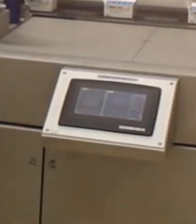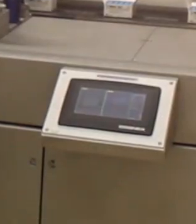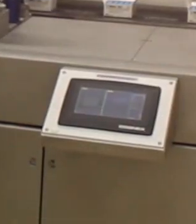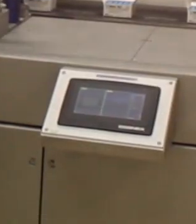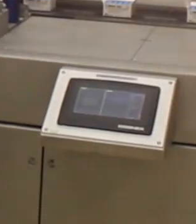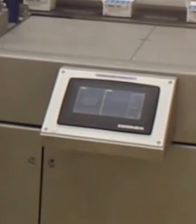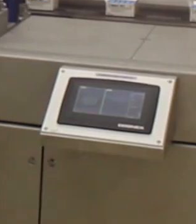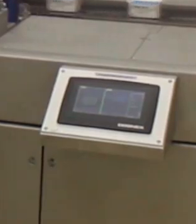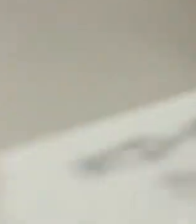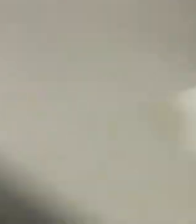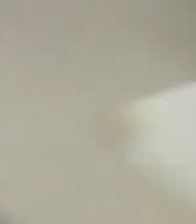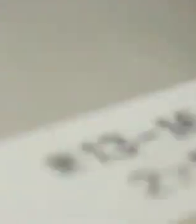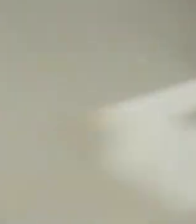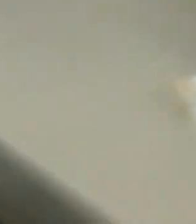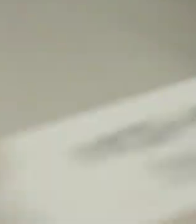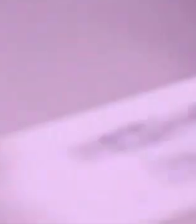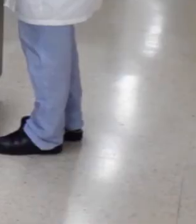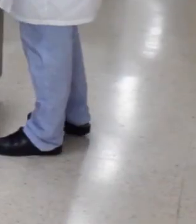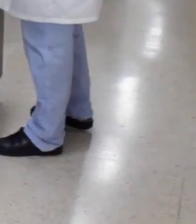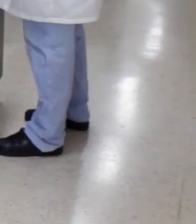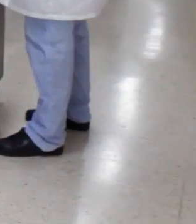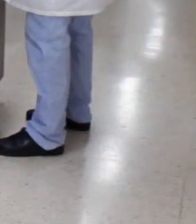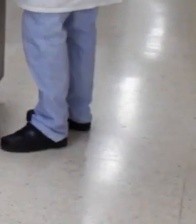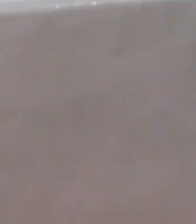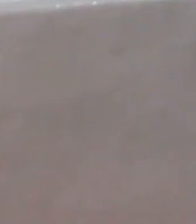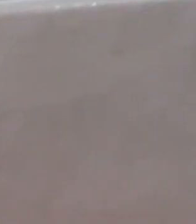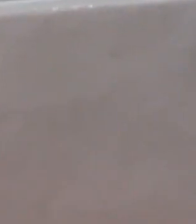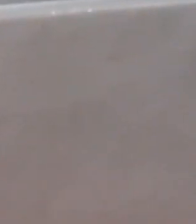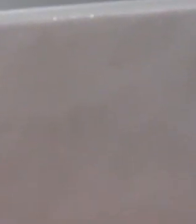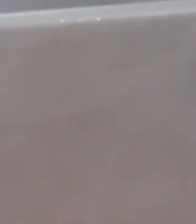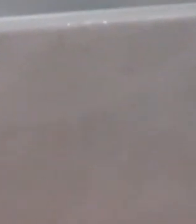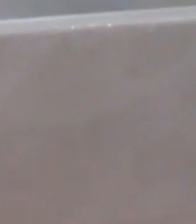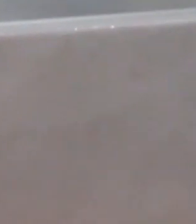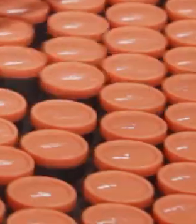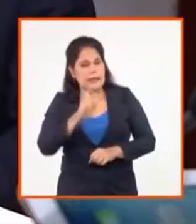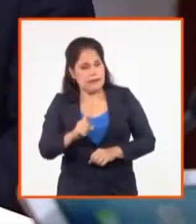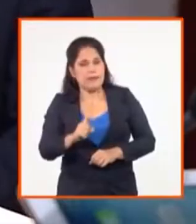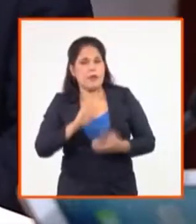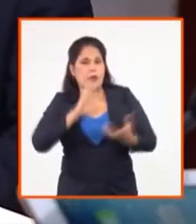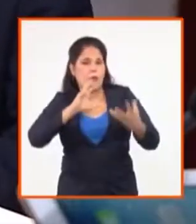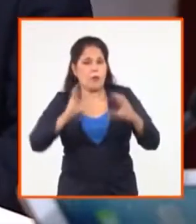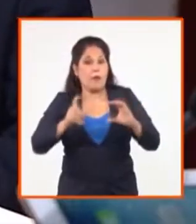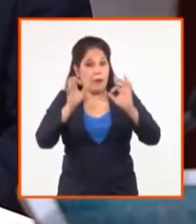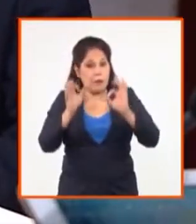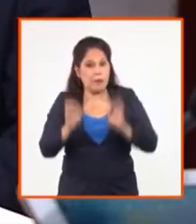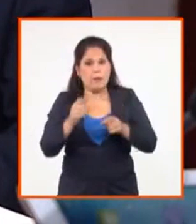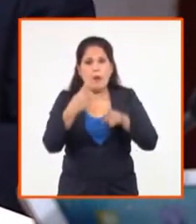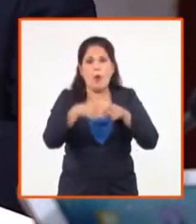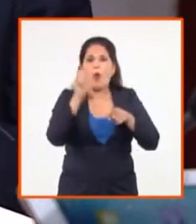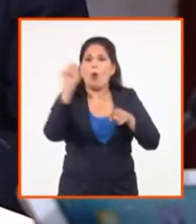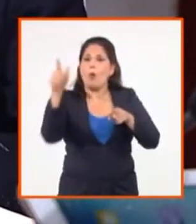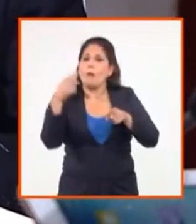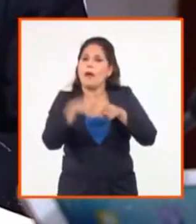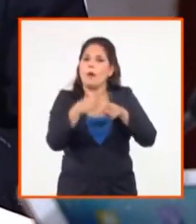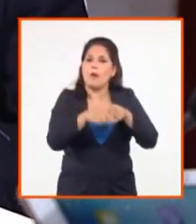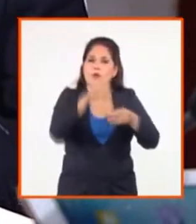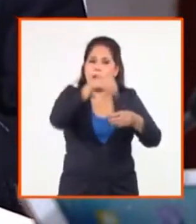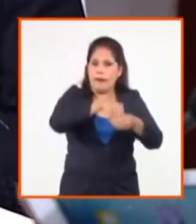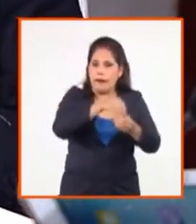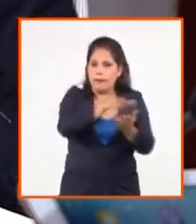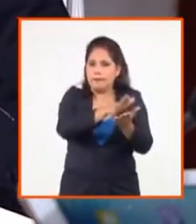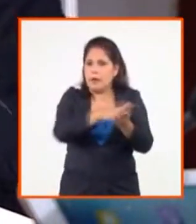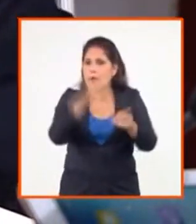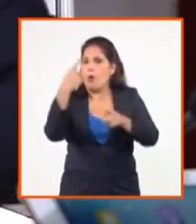industria biotecnológica ha sido de gran complejidad. Es extremadamente complejo el proceso logístico en esta industria.